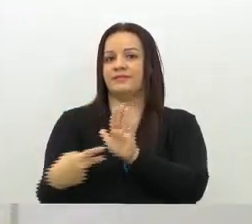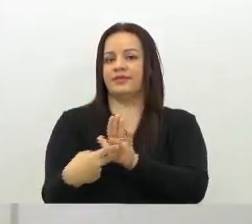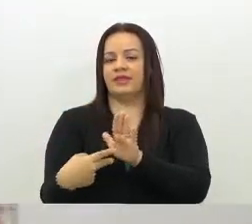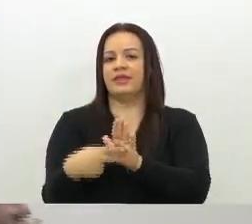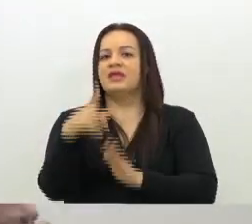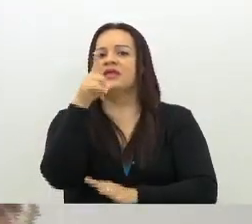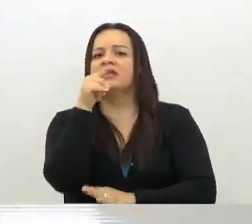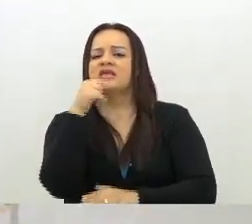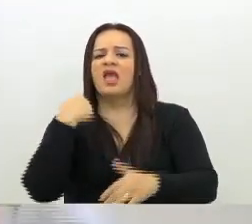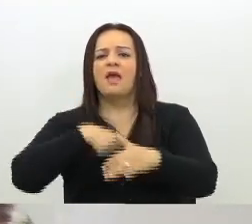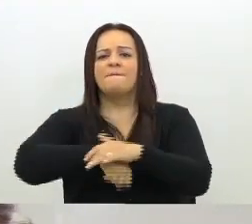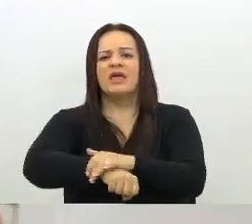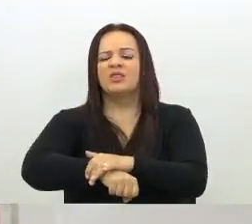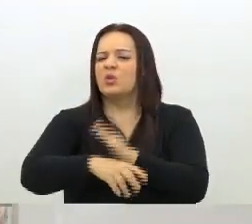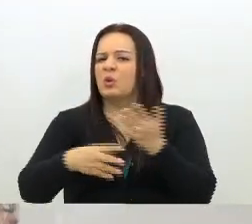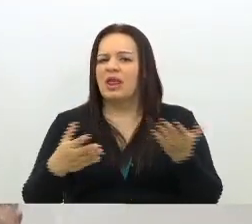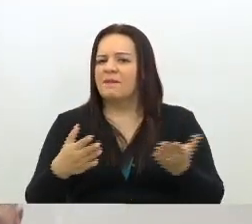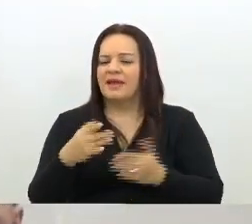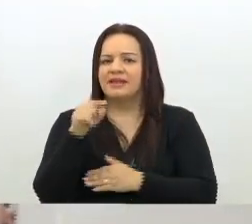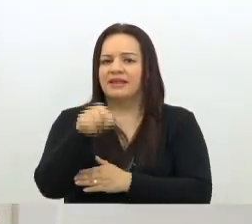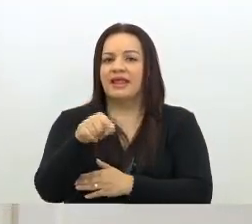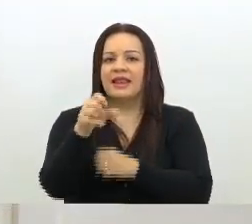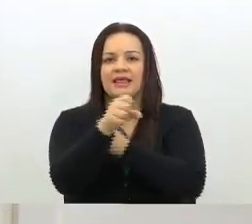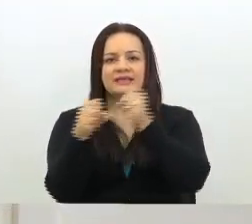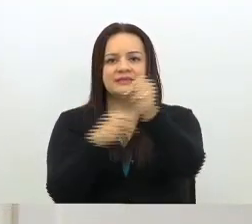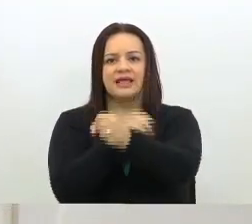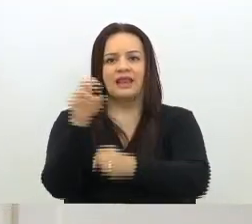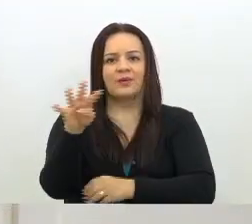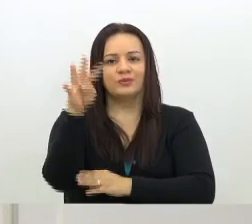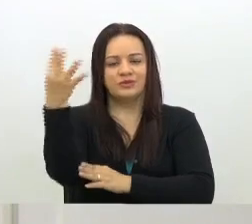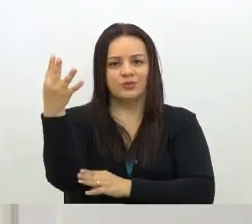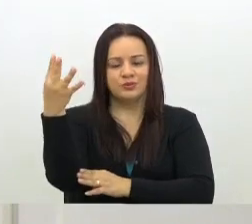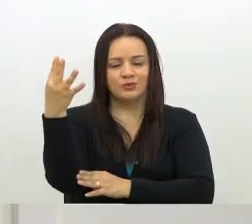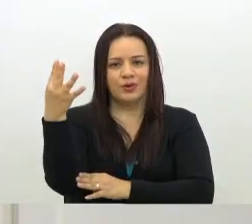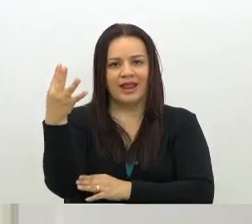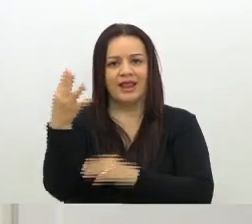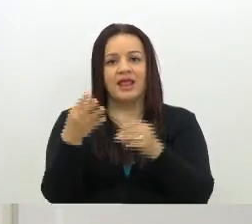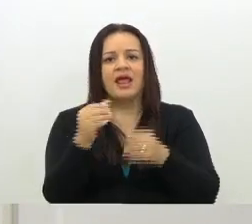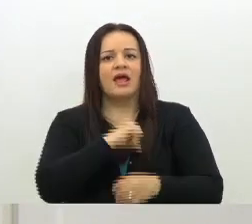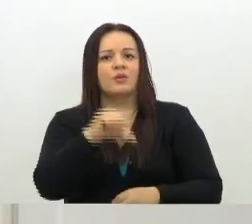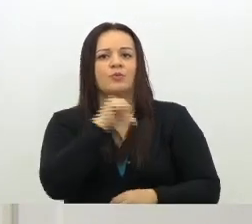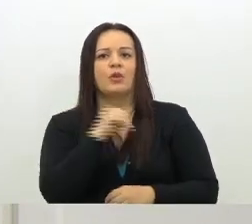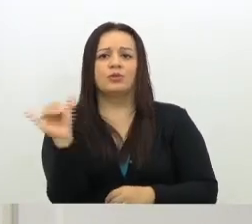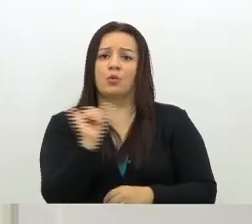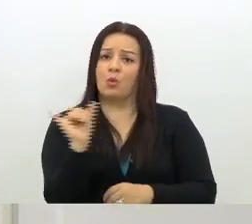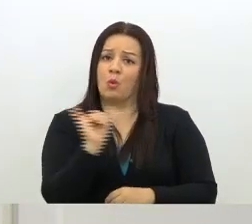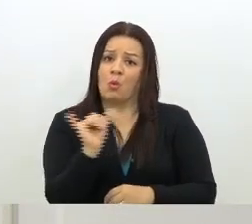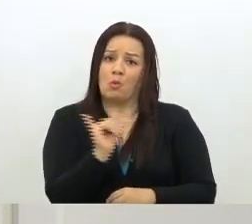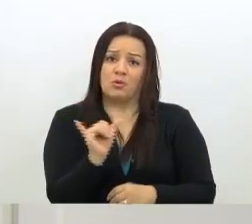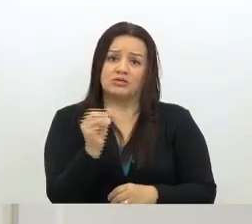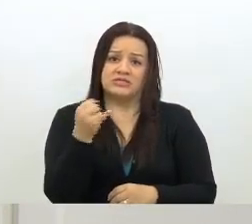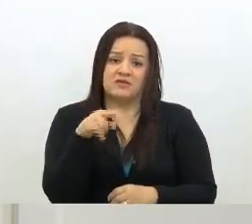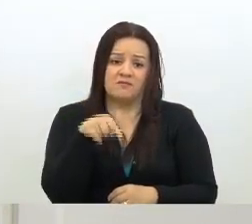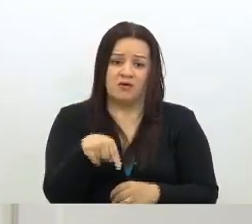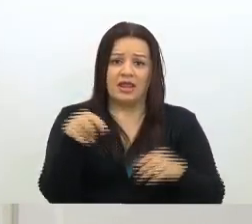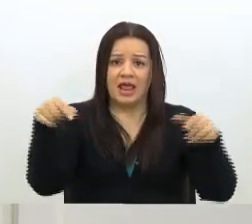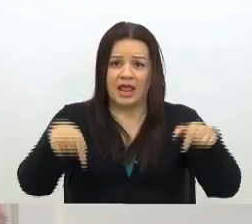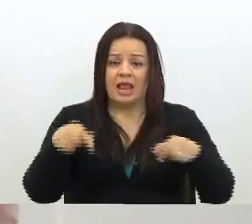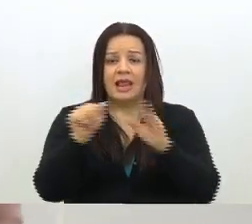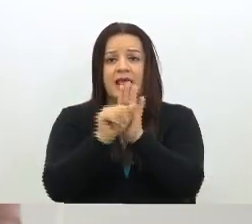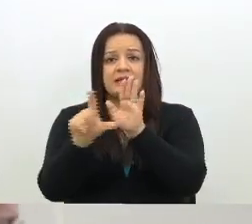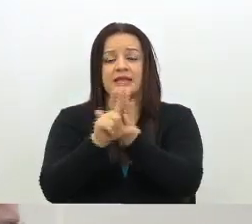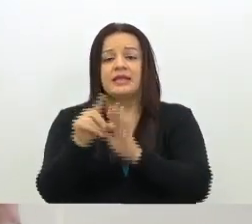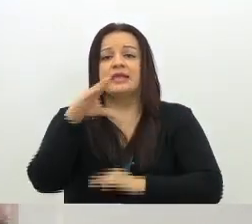metió la pata fue la Sala Constitucional, actuando como Senado, y esta